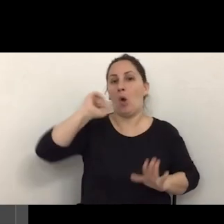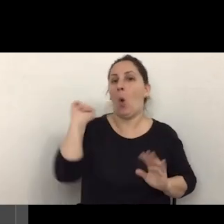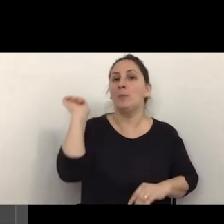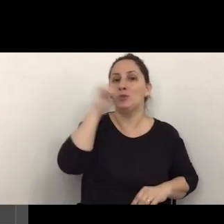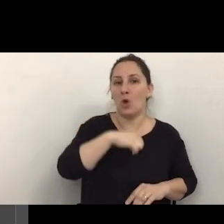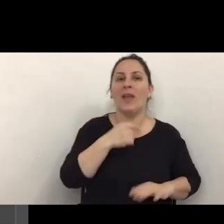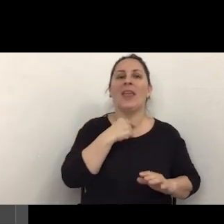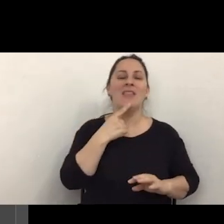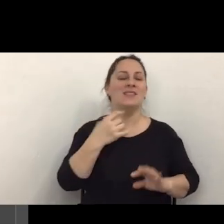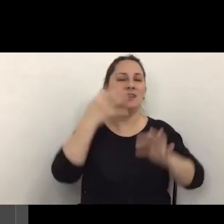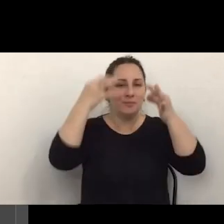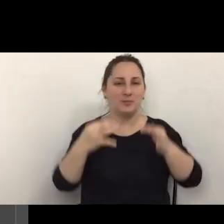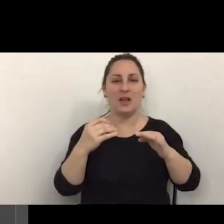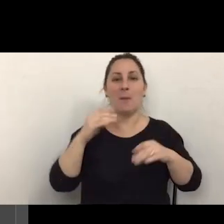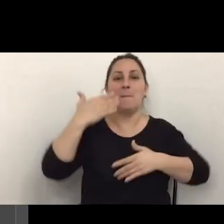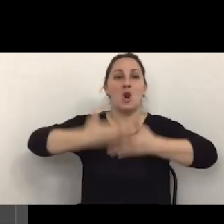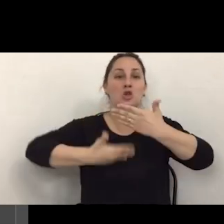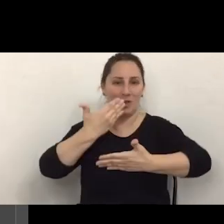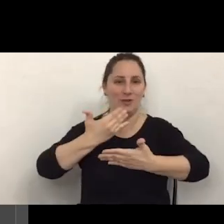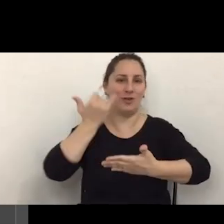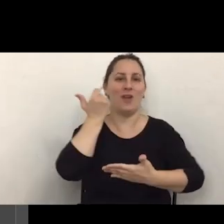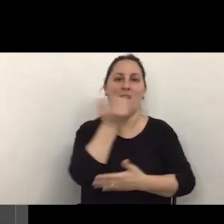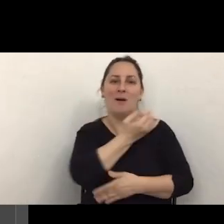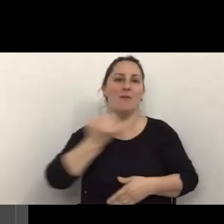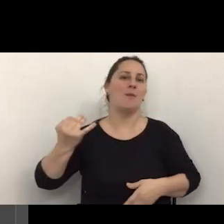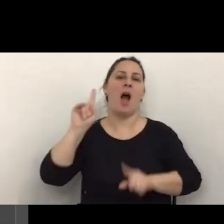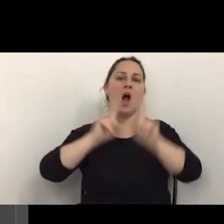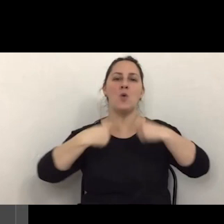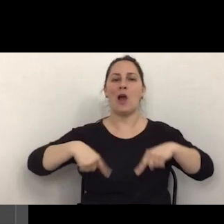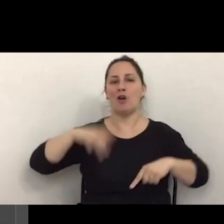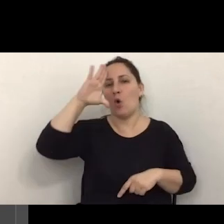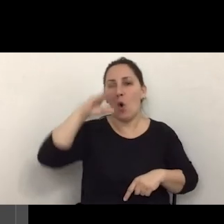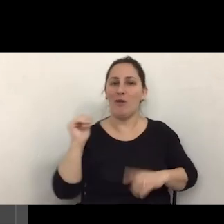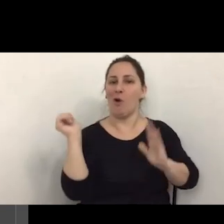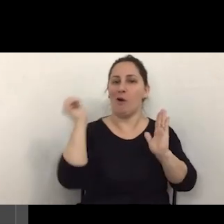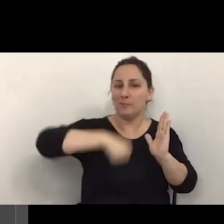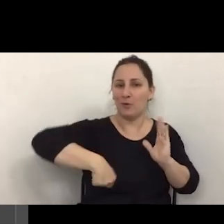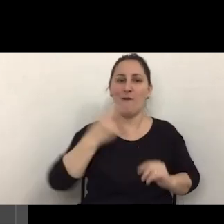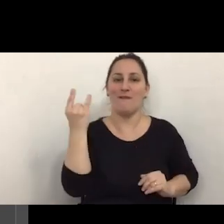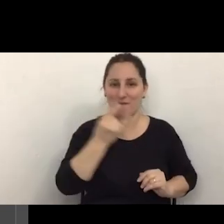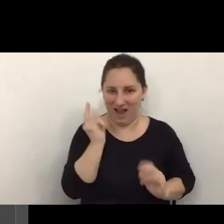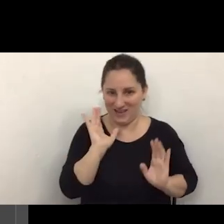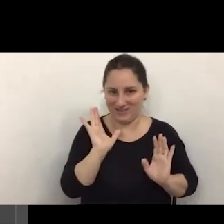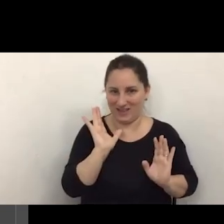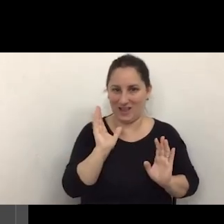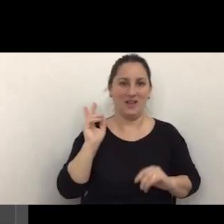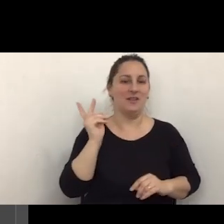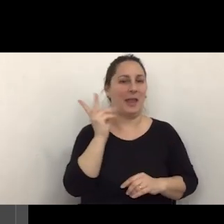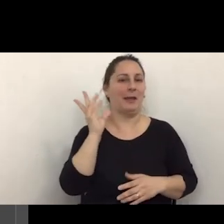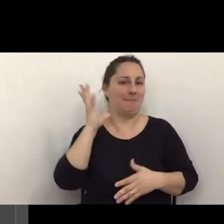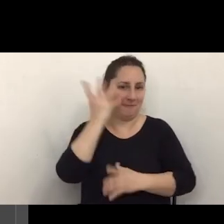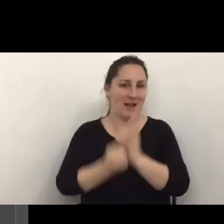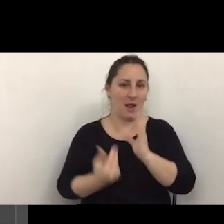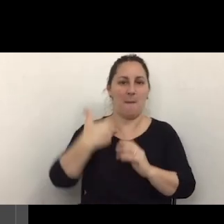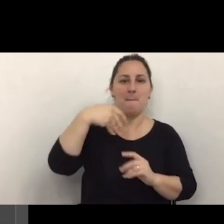sea, se ha acreditado a lo largo del proceso las omisiones y falsedades concretas en las que incurrieron los señores